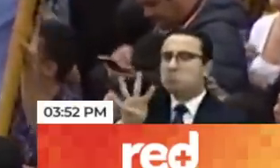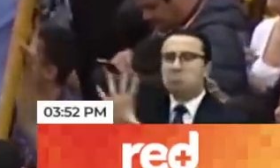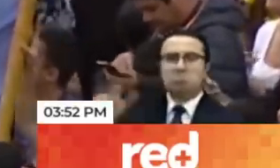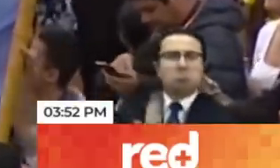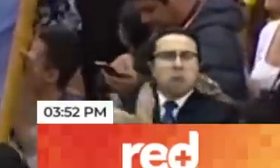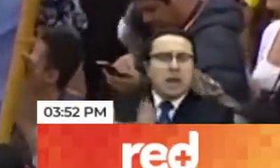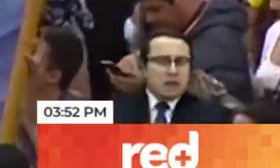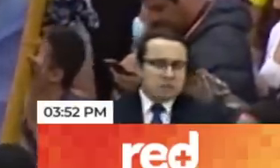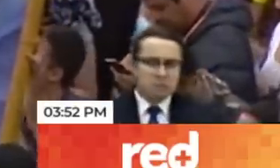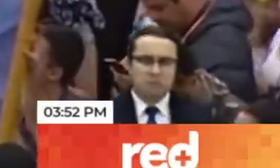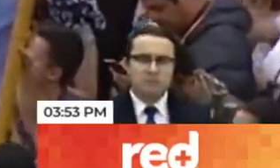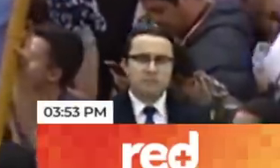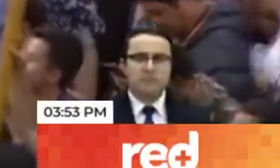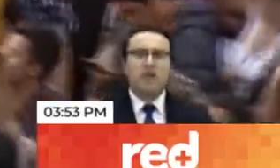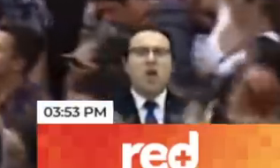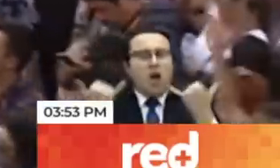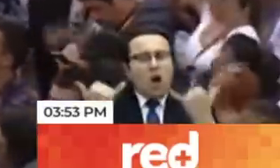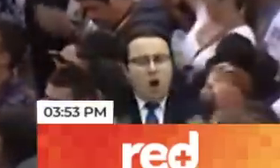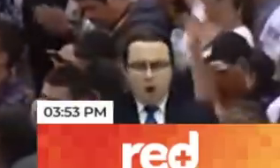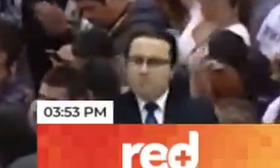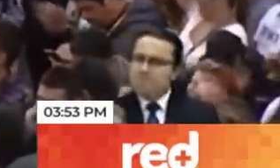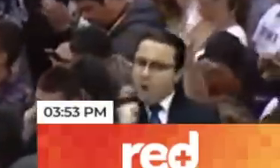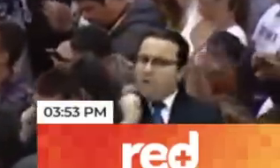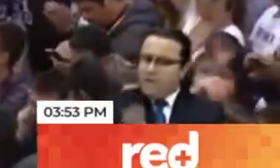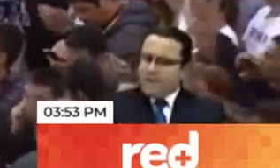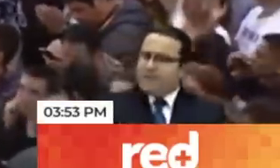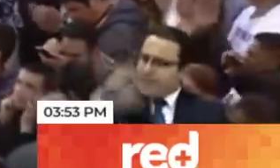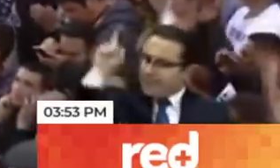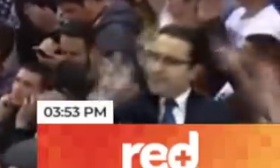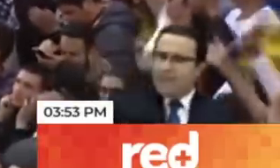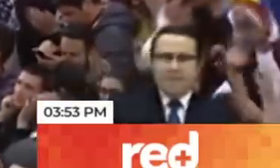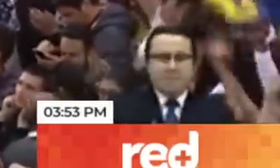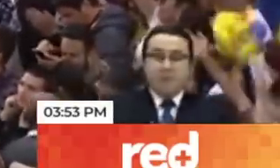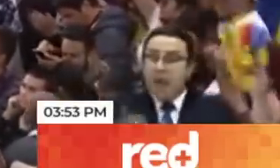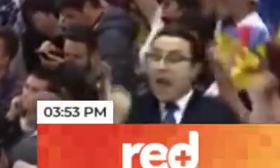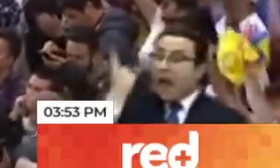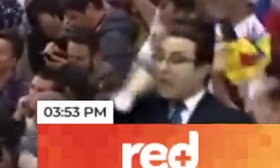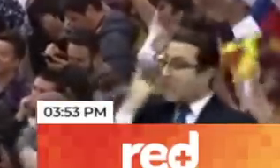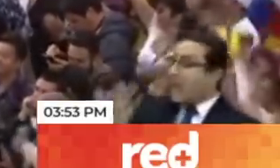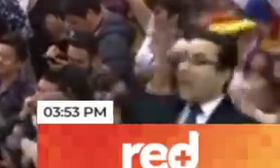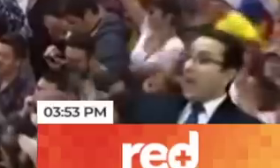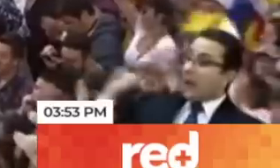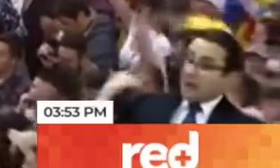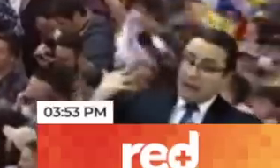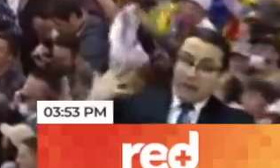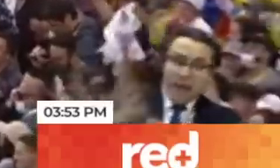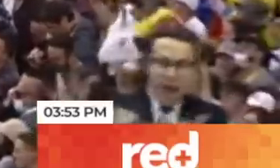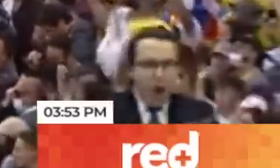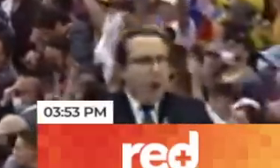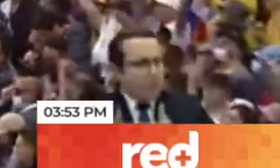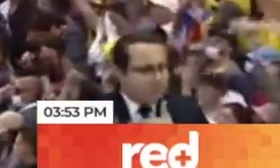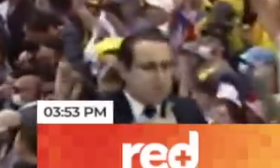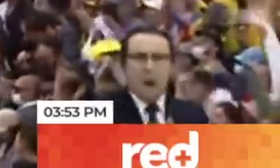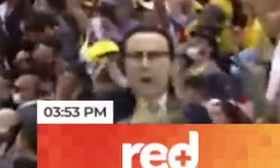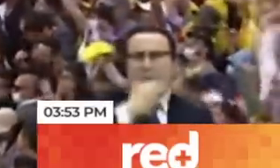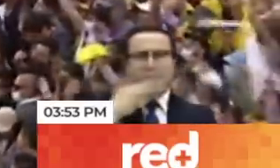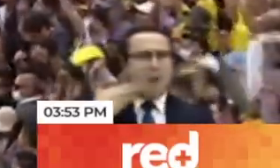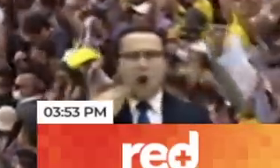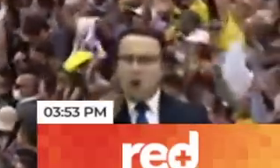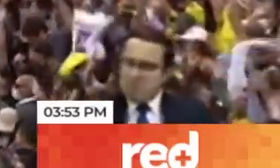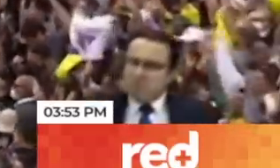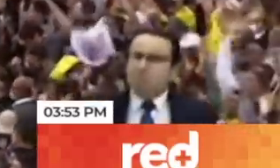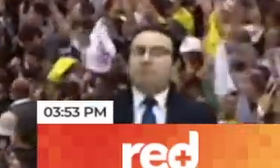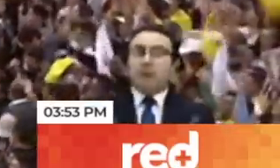la obligación de hacerlo mejor que ayer y mejor que nunca. Y eso implica cambios de fondo. ¿Cómo lo